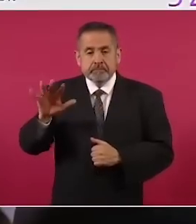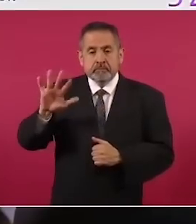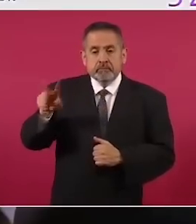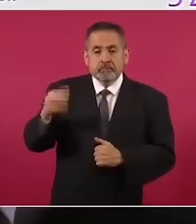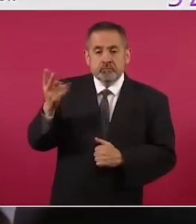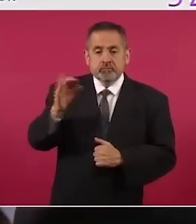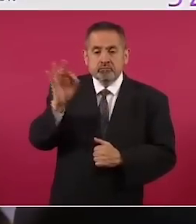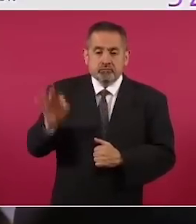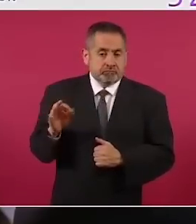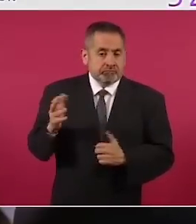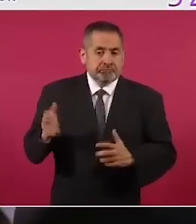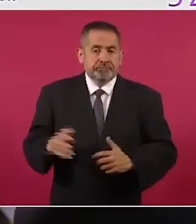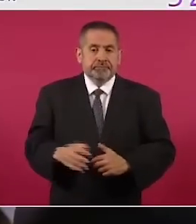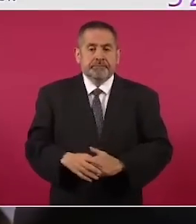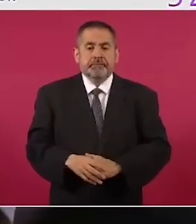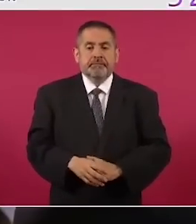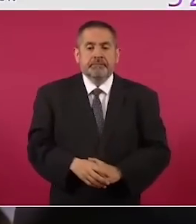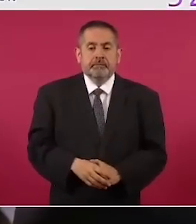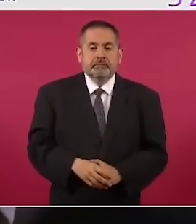52%.